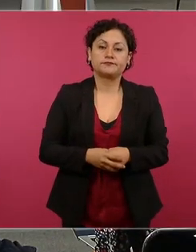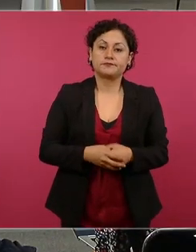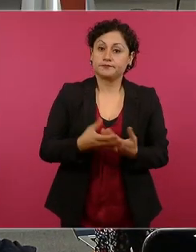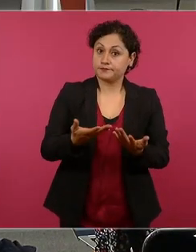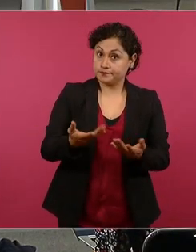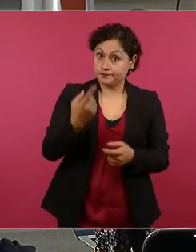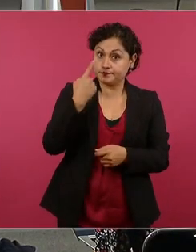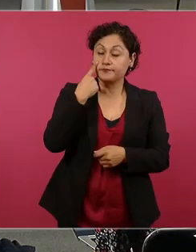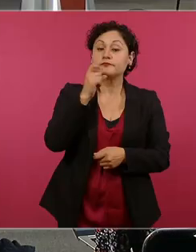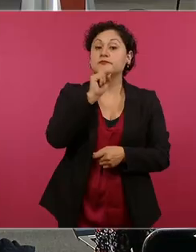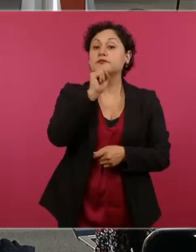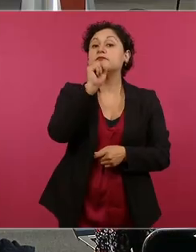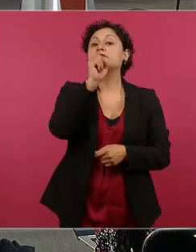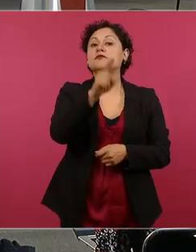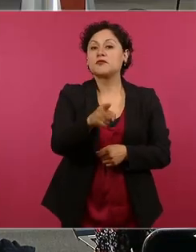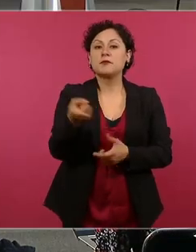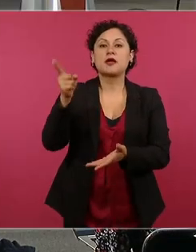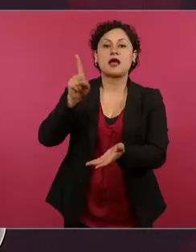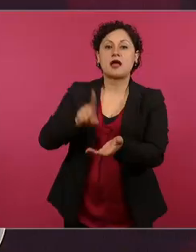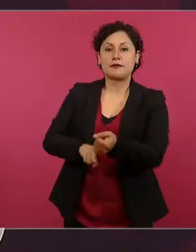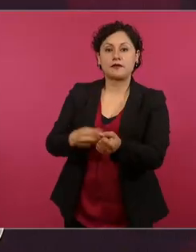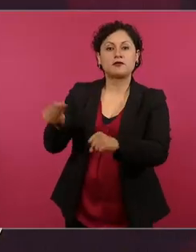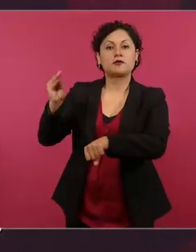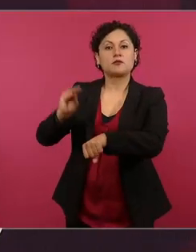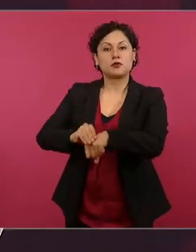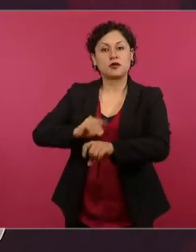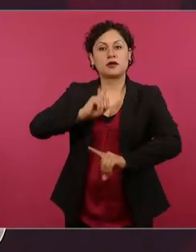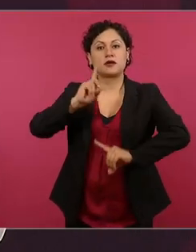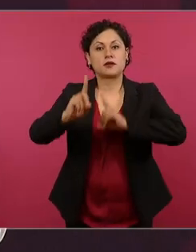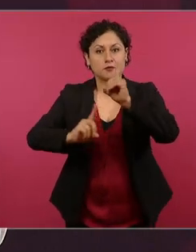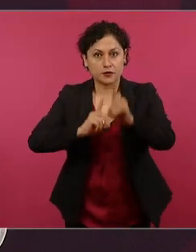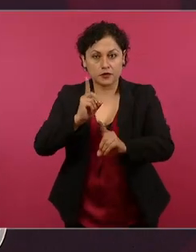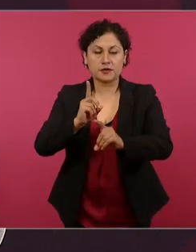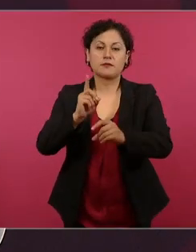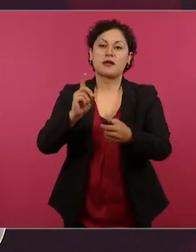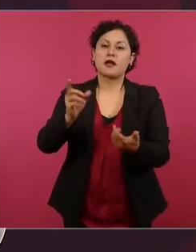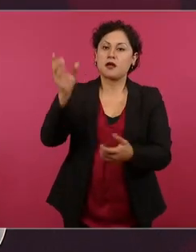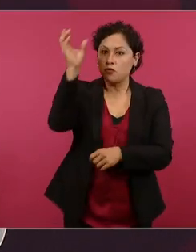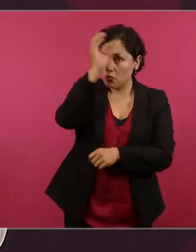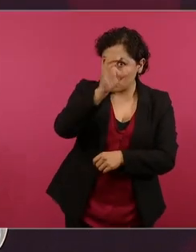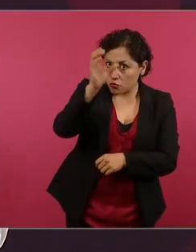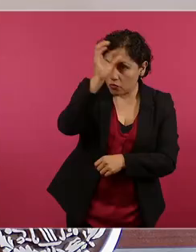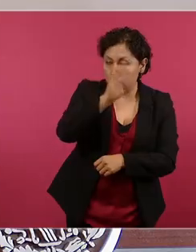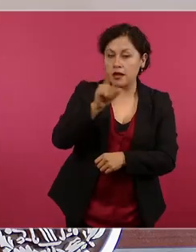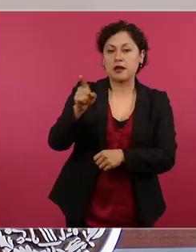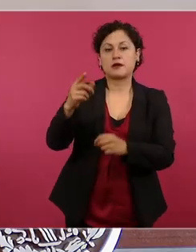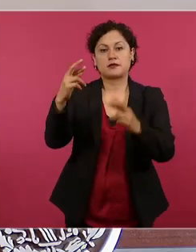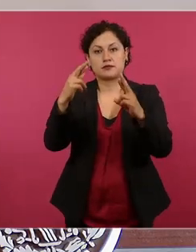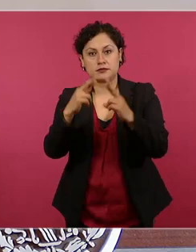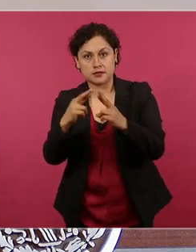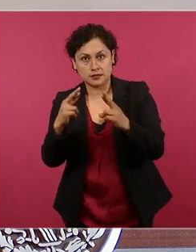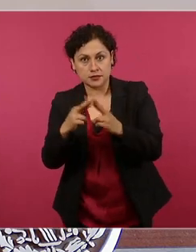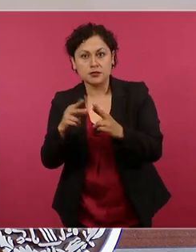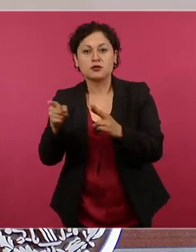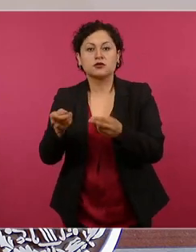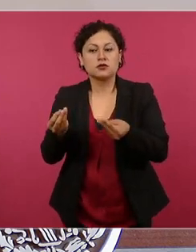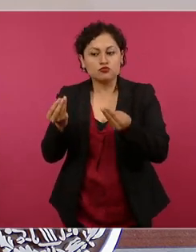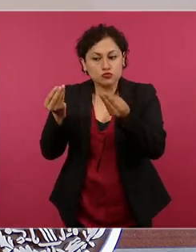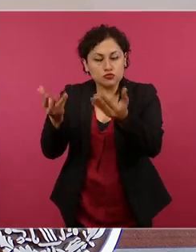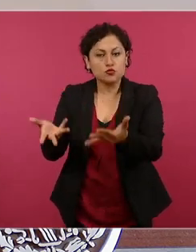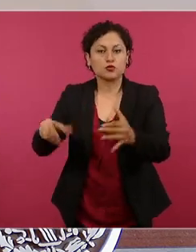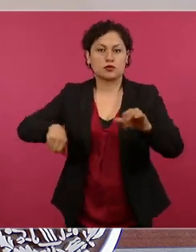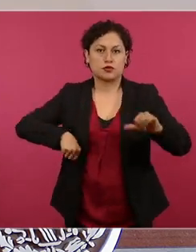hecho también actividades deportivas, culturales y religiosas, así como otro tipo de